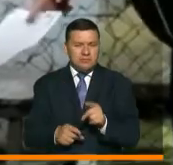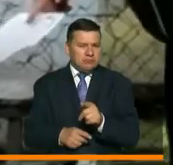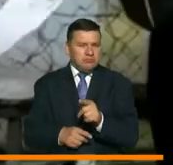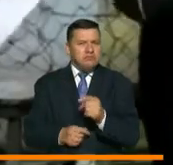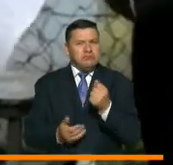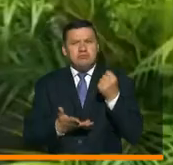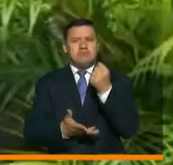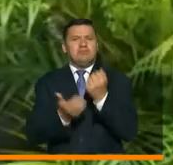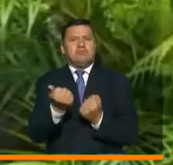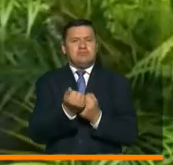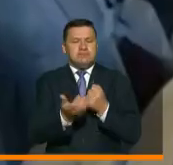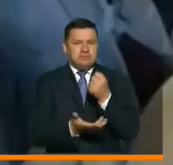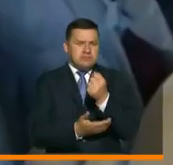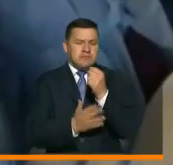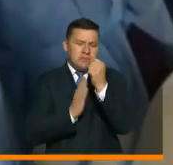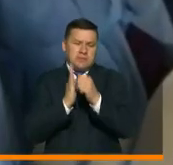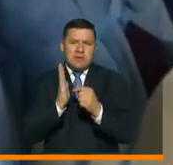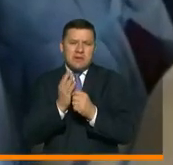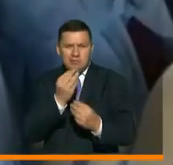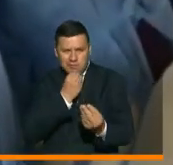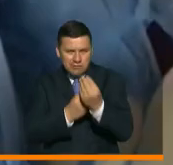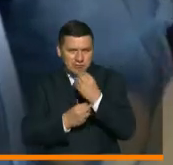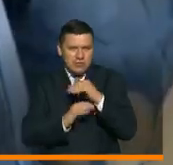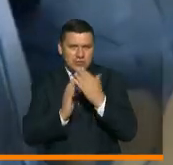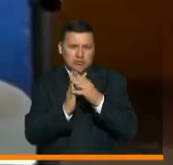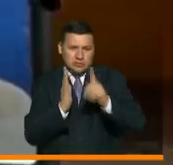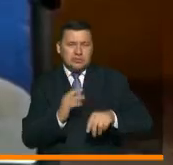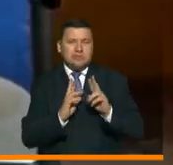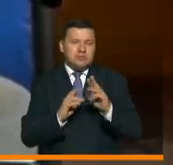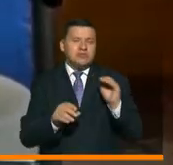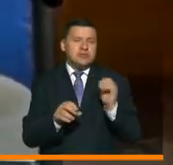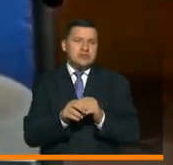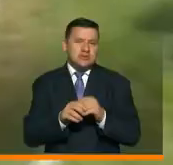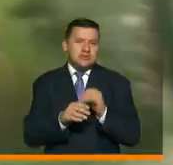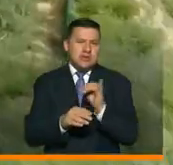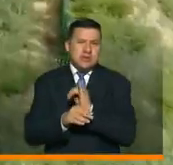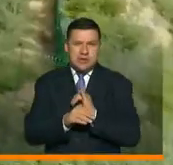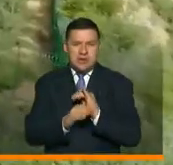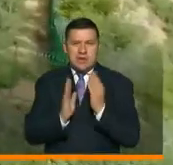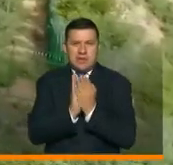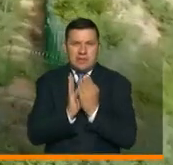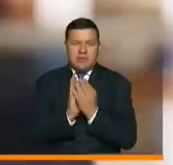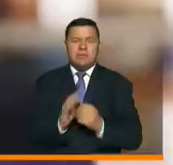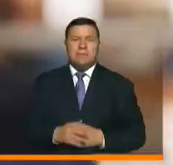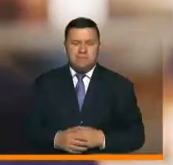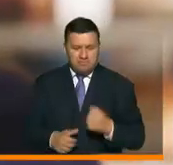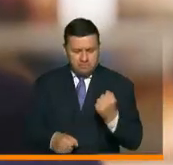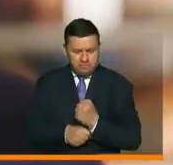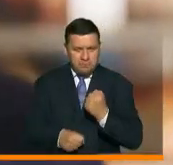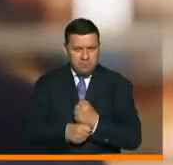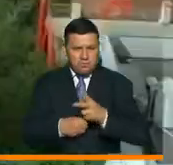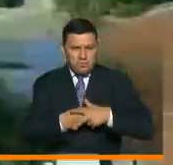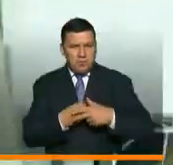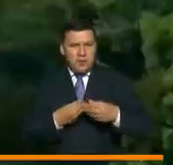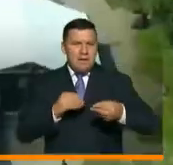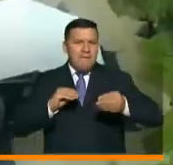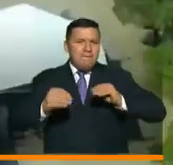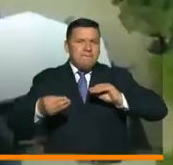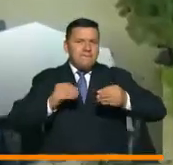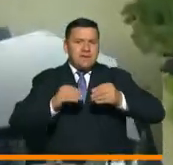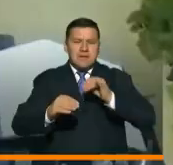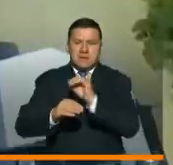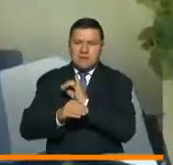con recursos adicionales para el programa de alimentación escolar y los fondos de las instituciones educativas. Trabajamos en herramientas flexibles